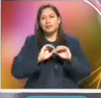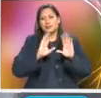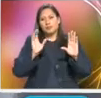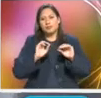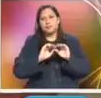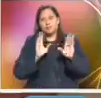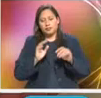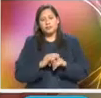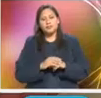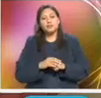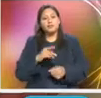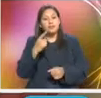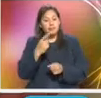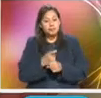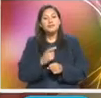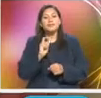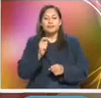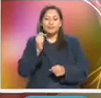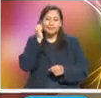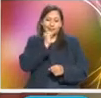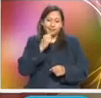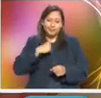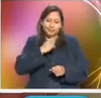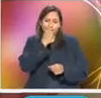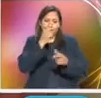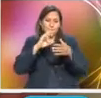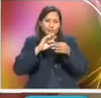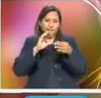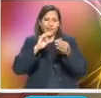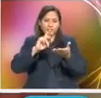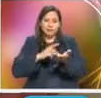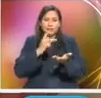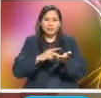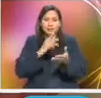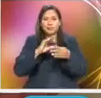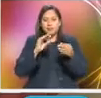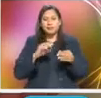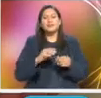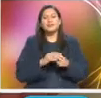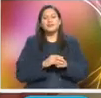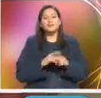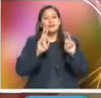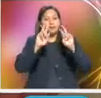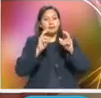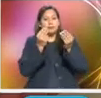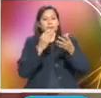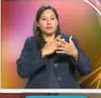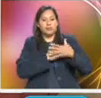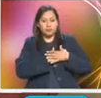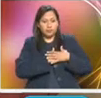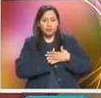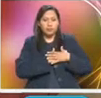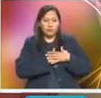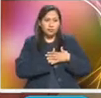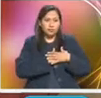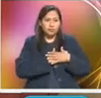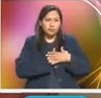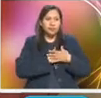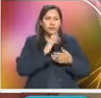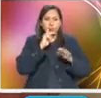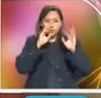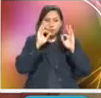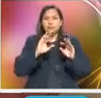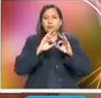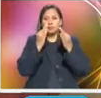supuesto, y sobre todo en estos casos, como siempre lo he mencionado, ¿no?, es hablar mucho de amor, ¿no?, que es la mejor manera